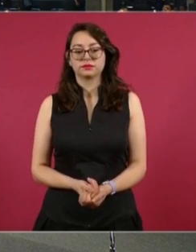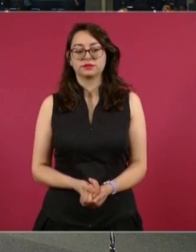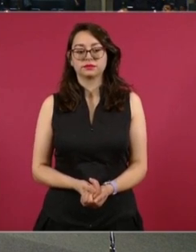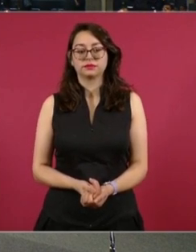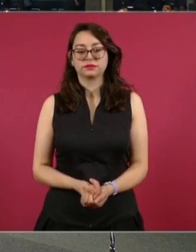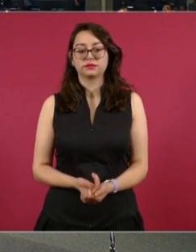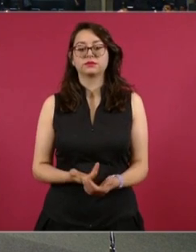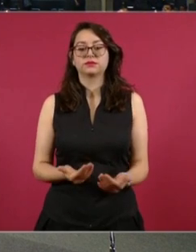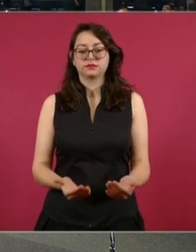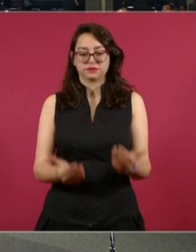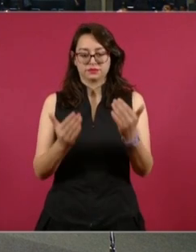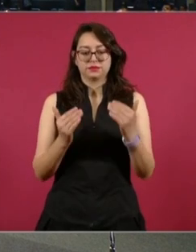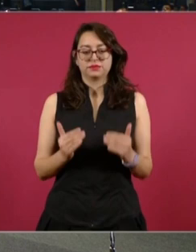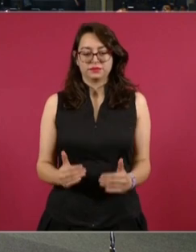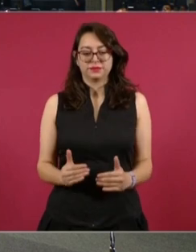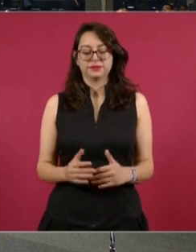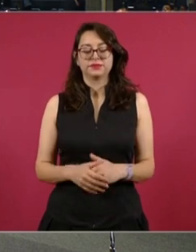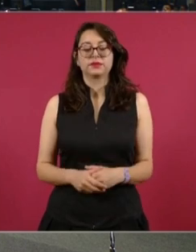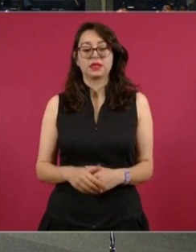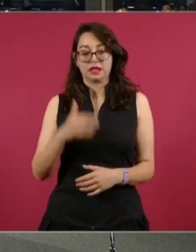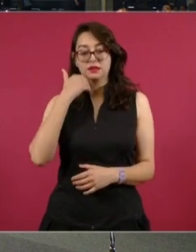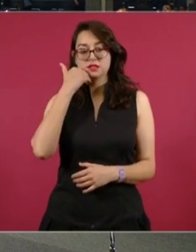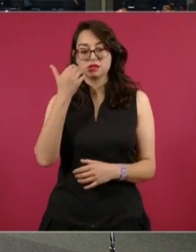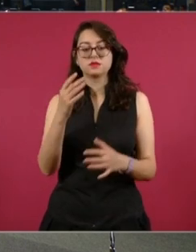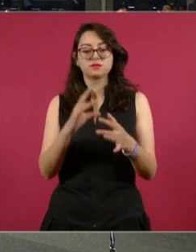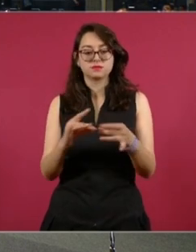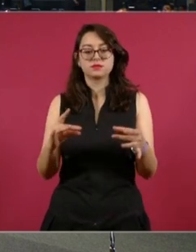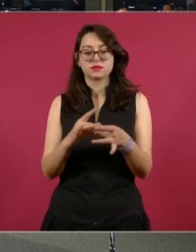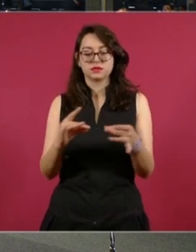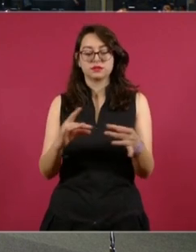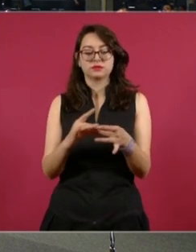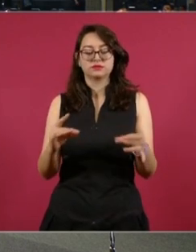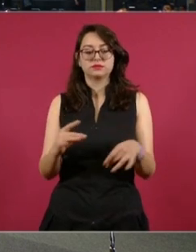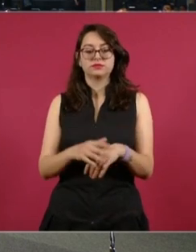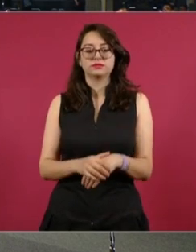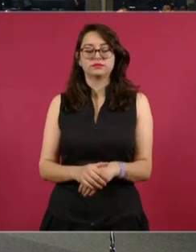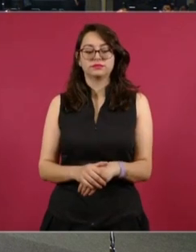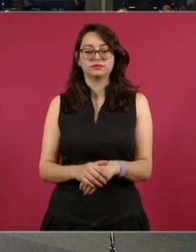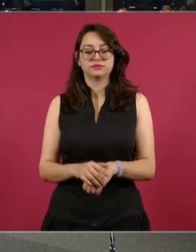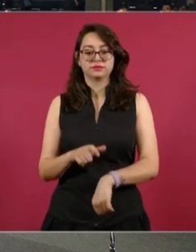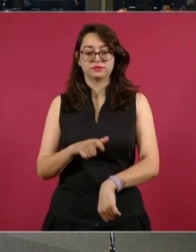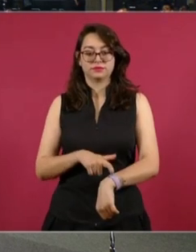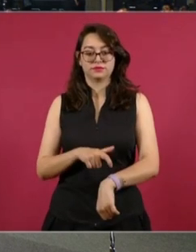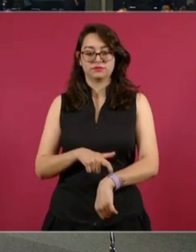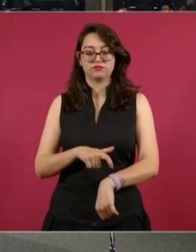a las 8 de la mañana o al...